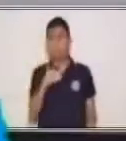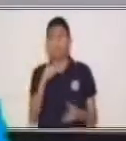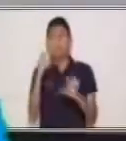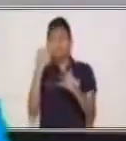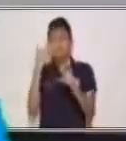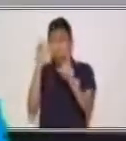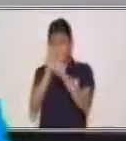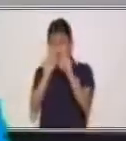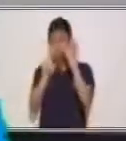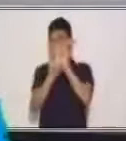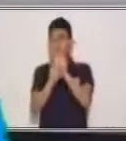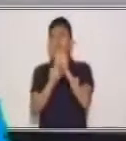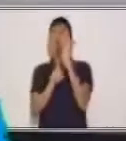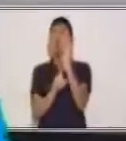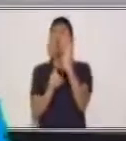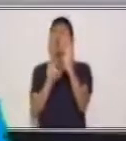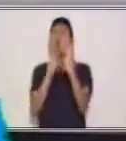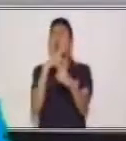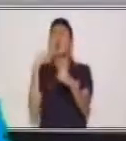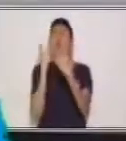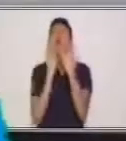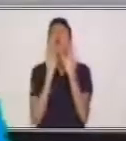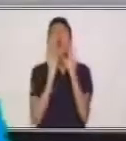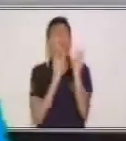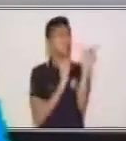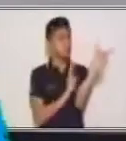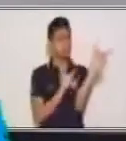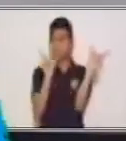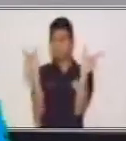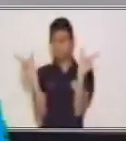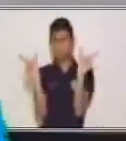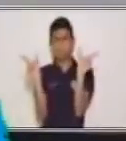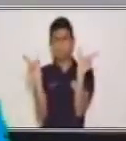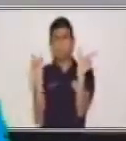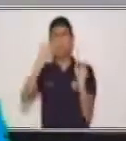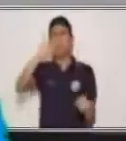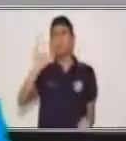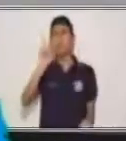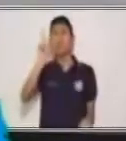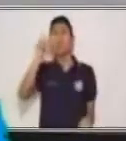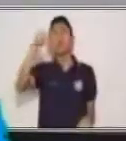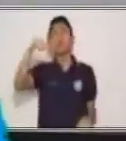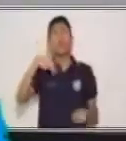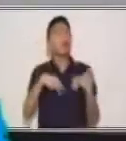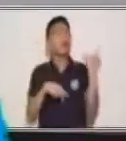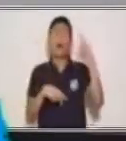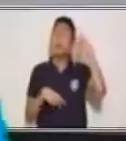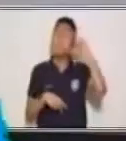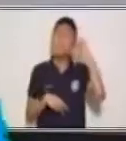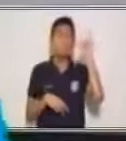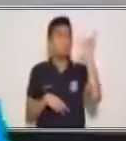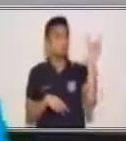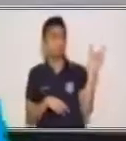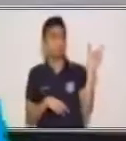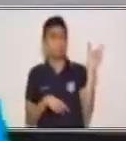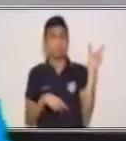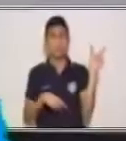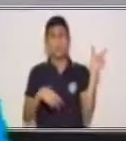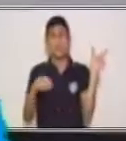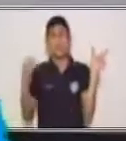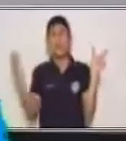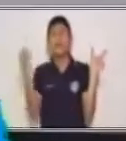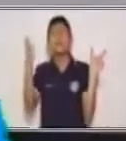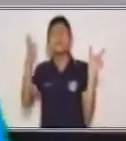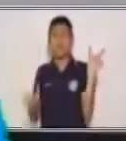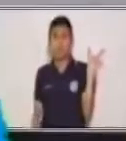a ir estudiando la estructura de nuestra oración. Juan, por ser sujeto, va a quedar en el área de amarillo y el predicado, que es estudiante,